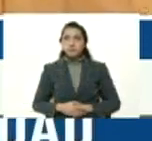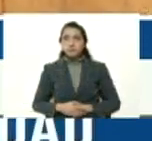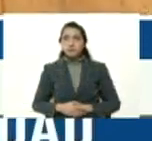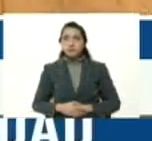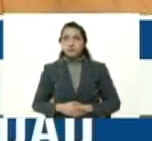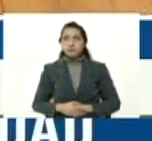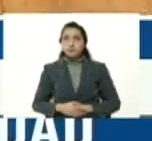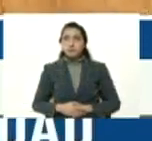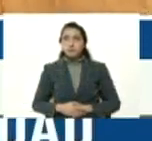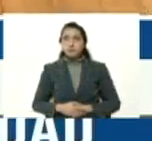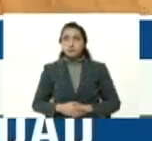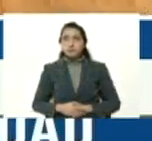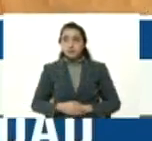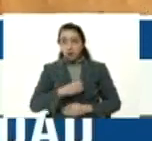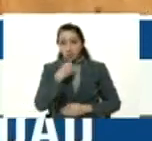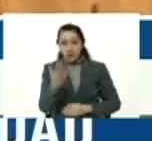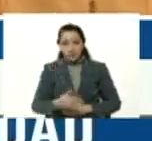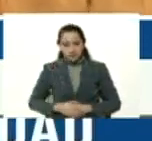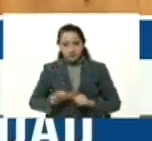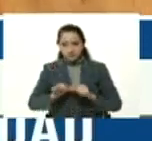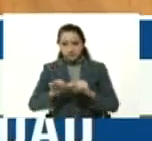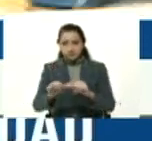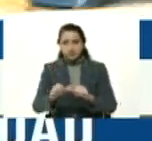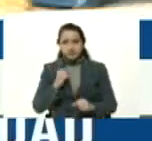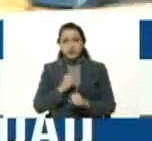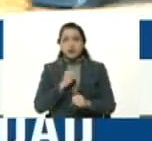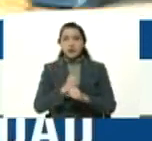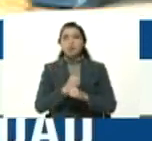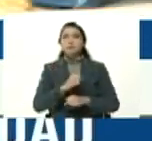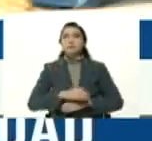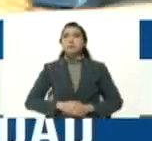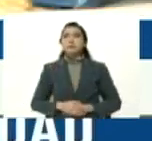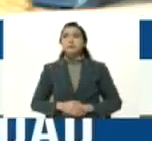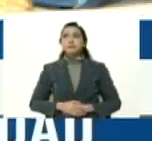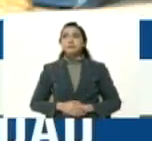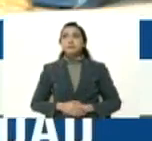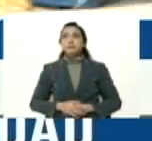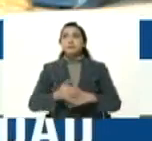Eso. Todo bien. Para adelante, pues. Y del café,